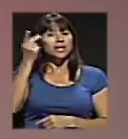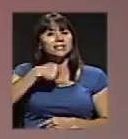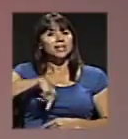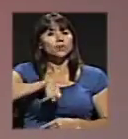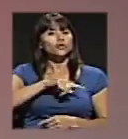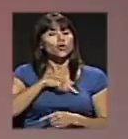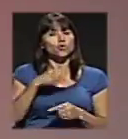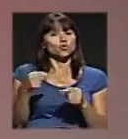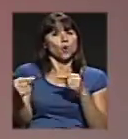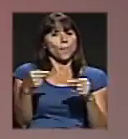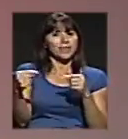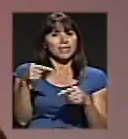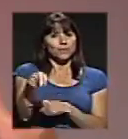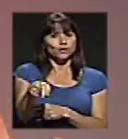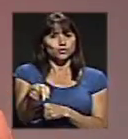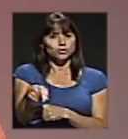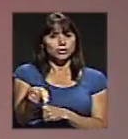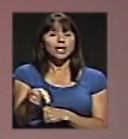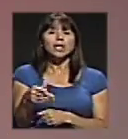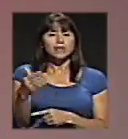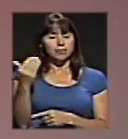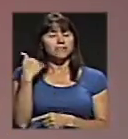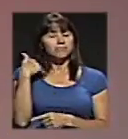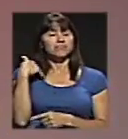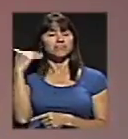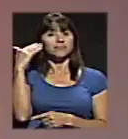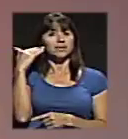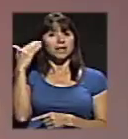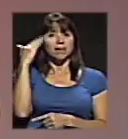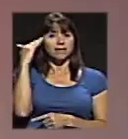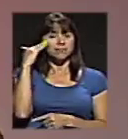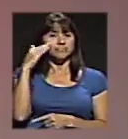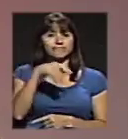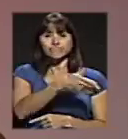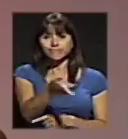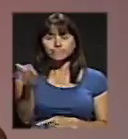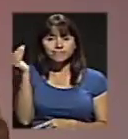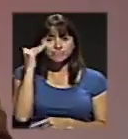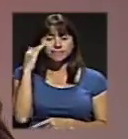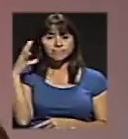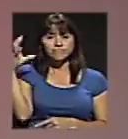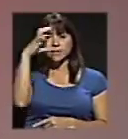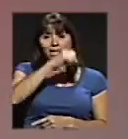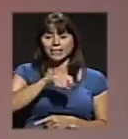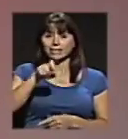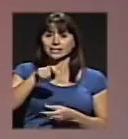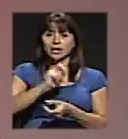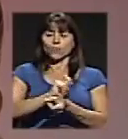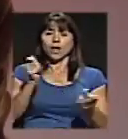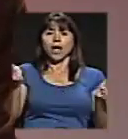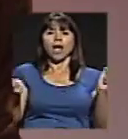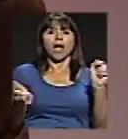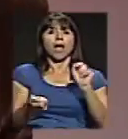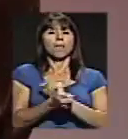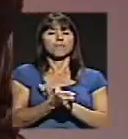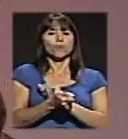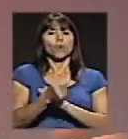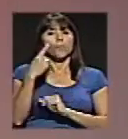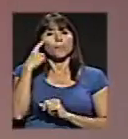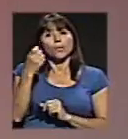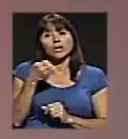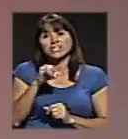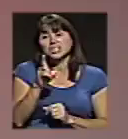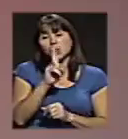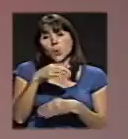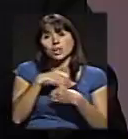combatimos y hay una conciencia clara de que es necesario un cambio, un viraje, porque de lo contrario se va a seguir deteriorando